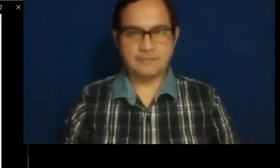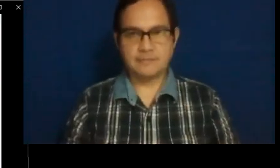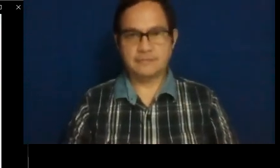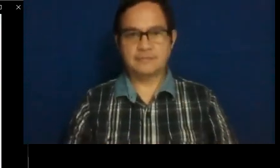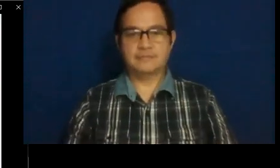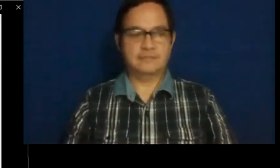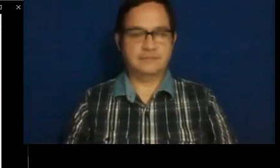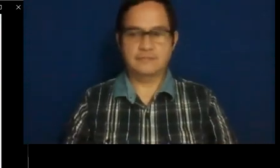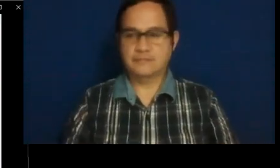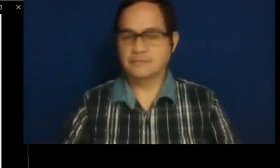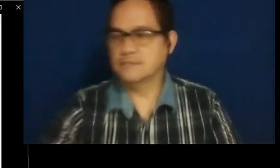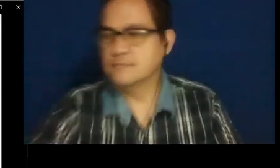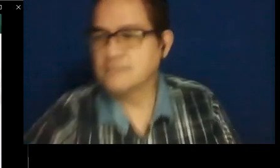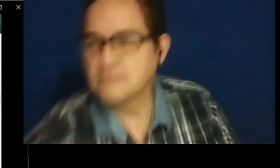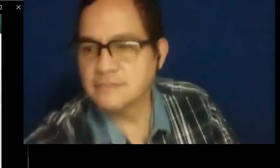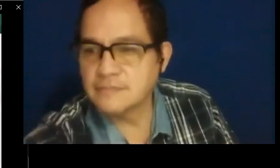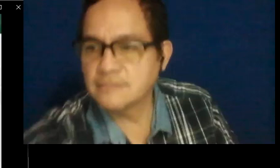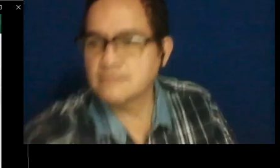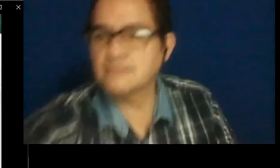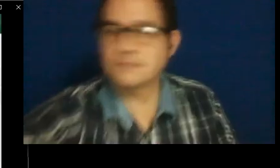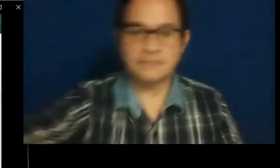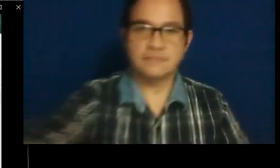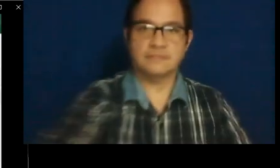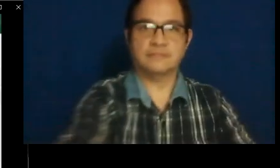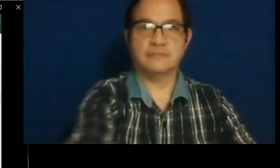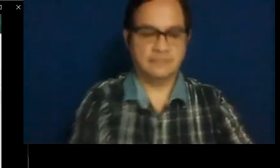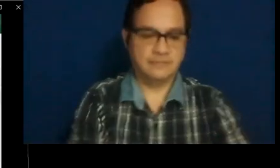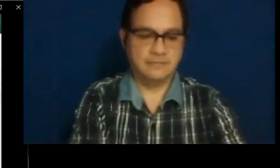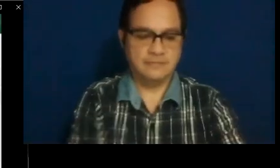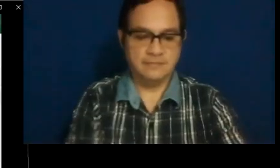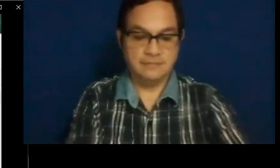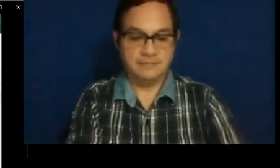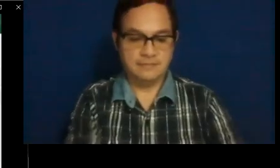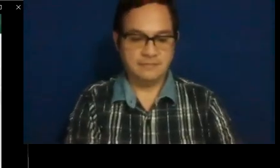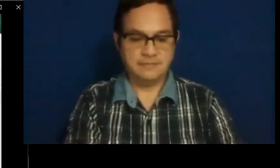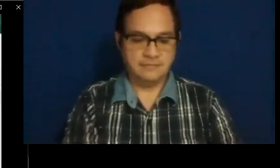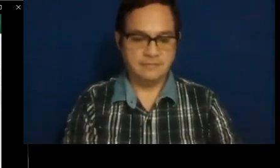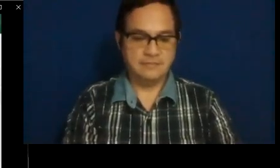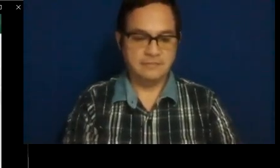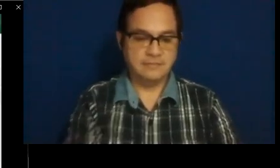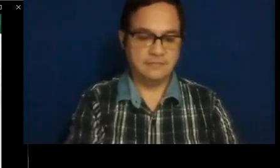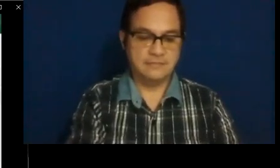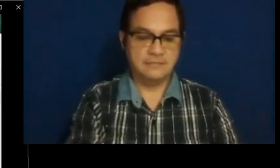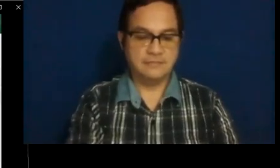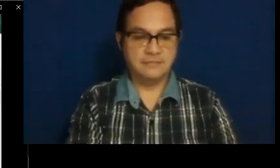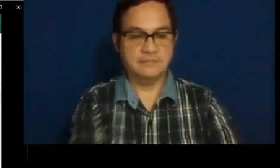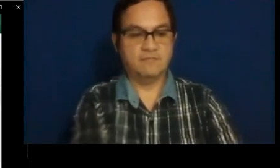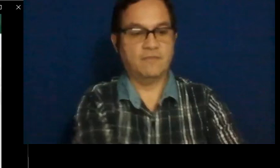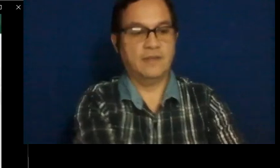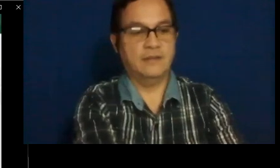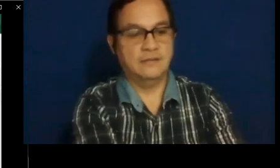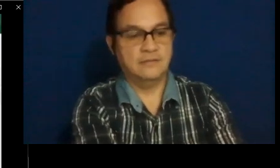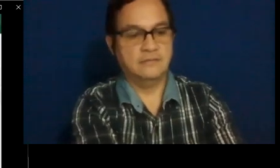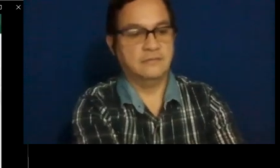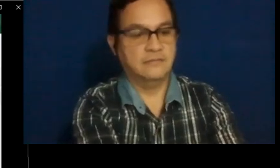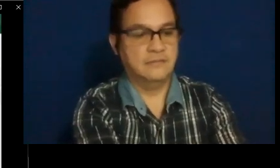de lo que se hace. Entonces, aquí lo tengo, ¿vale? Entonces, este es el gráfico que yo debo obtener.